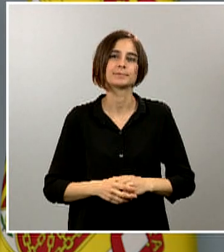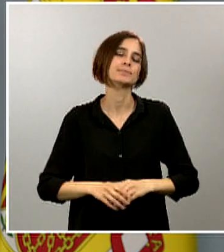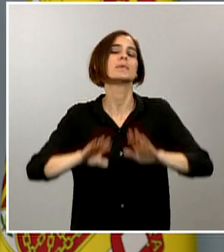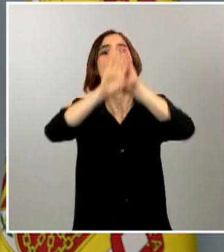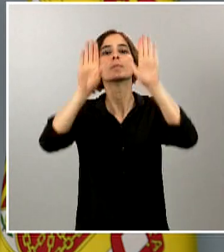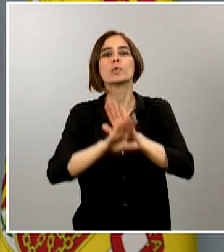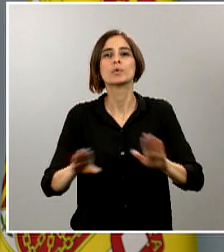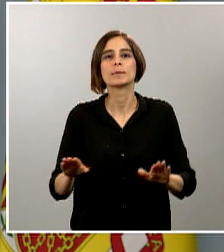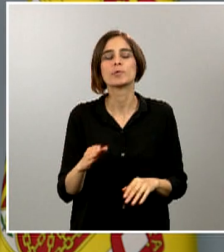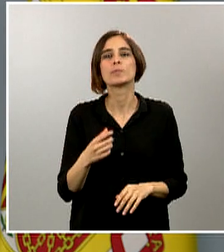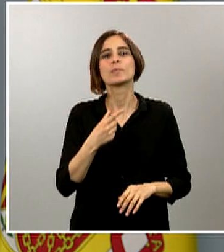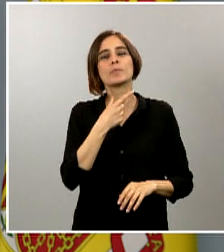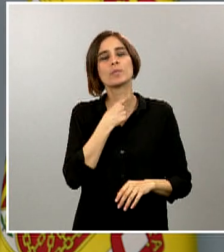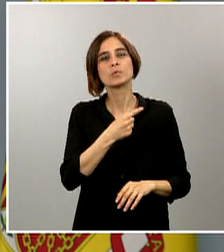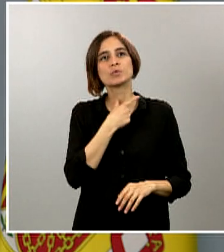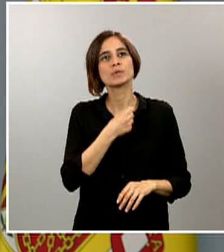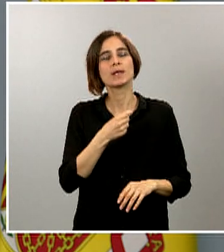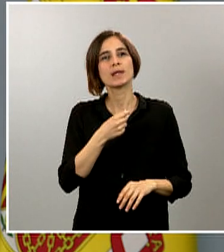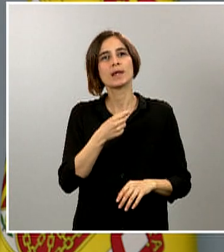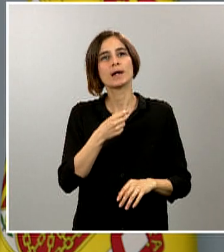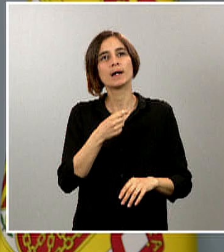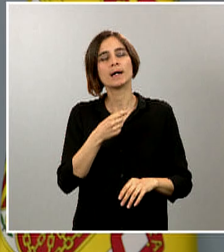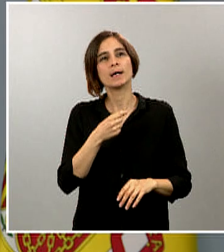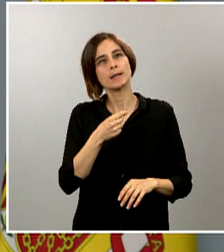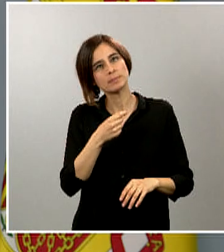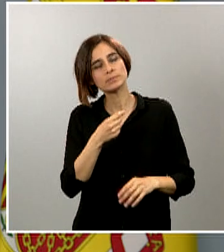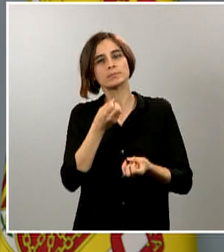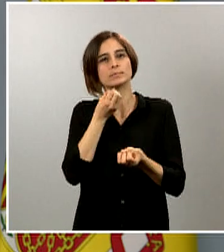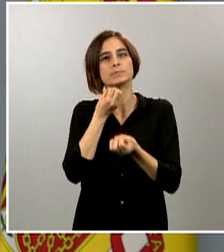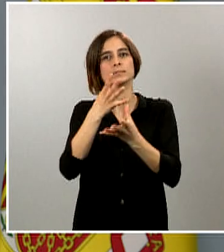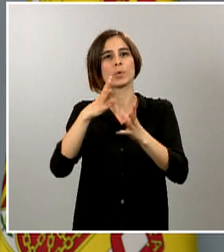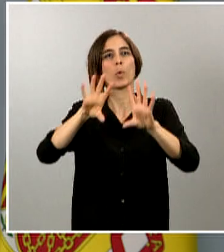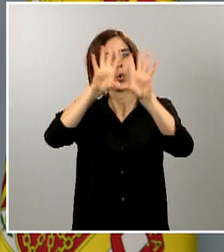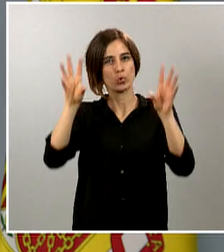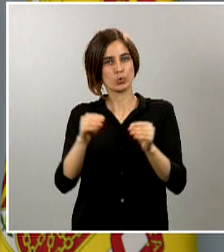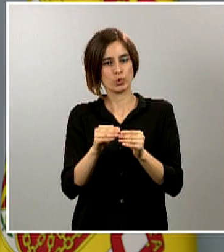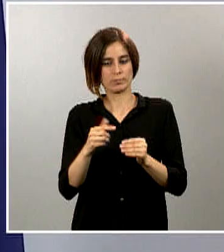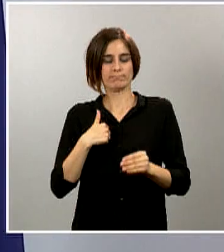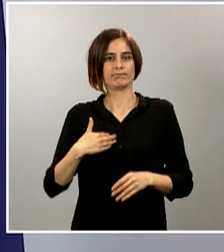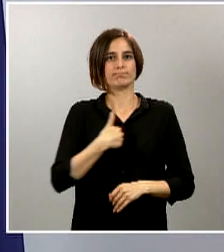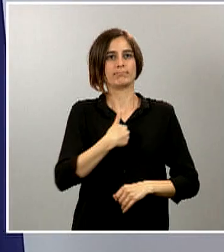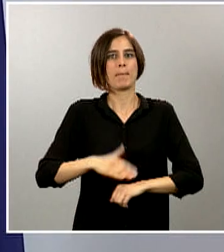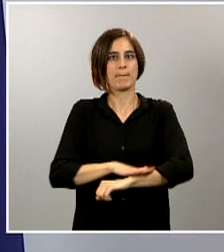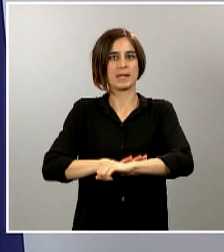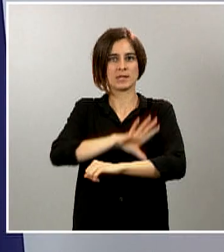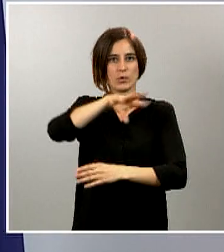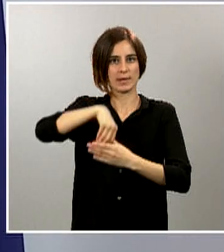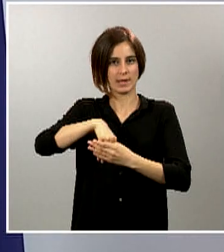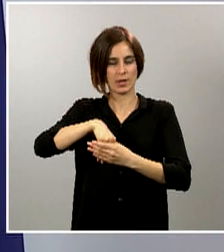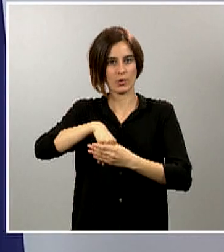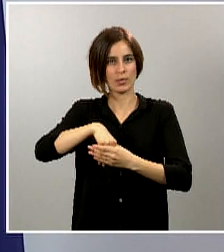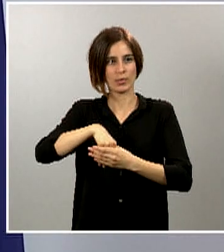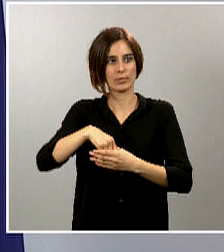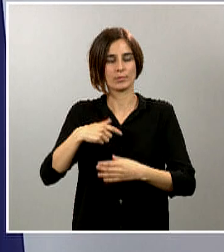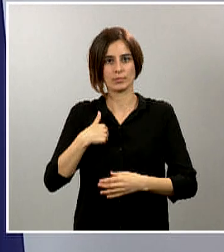dejar una conclusión como ministro del Interior, como ministro del